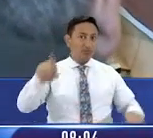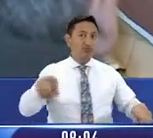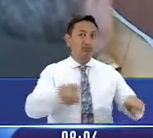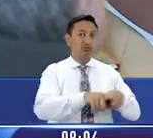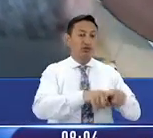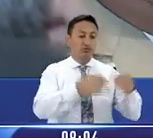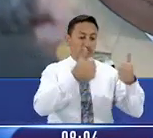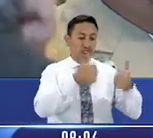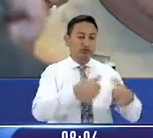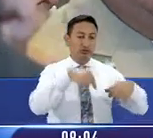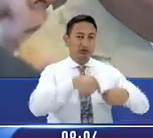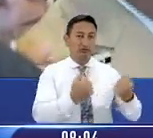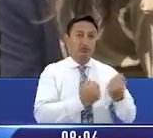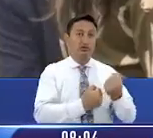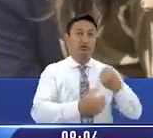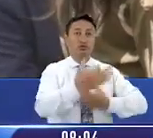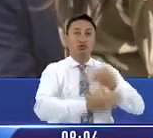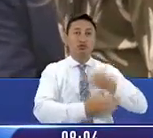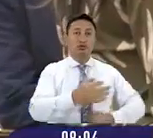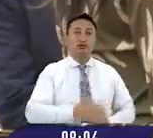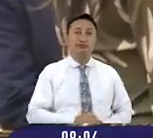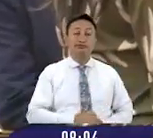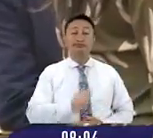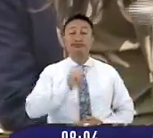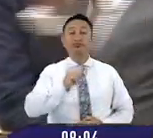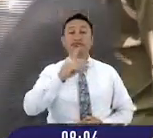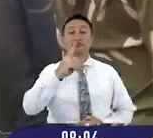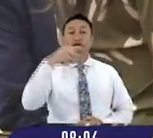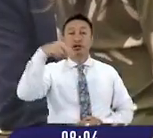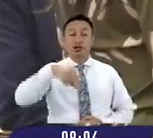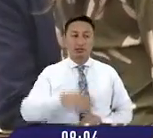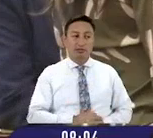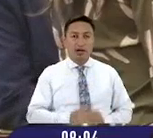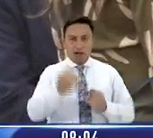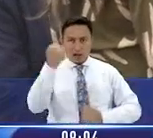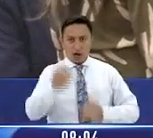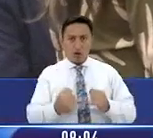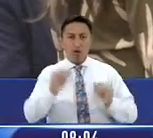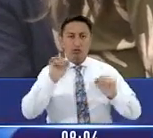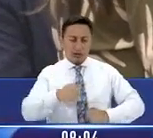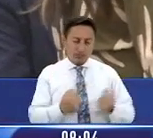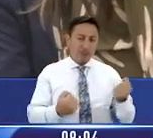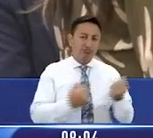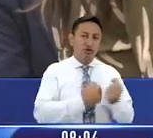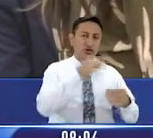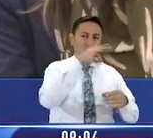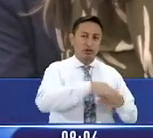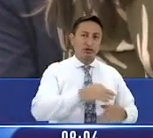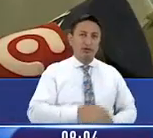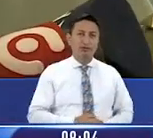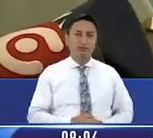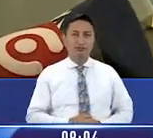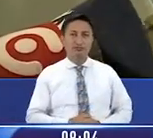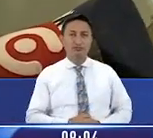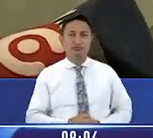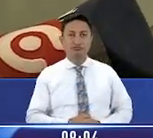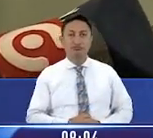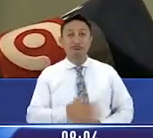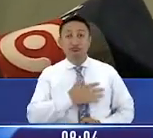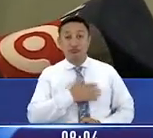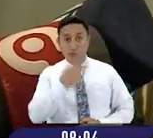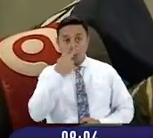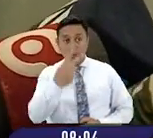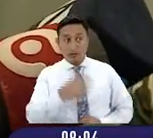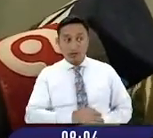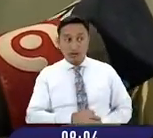de la justicia. ADN justificando por qué a última hora se inclinó por apoyar el juicio político. Más bien lo que nosotros hemos visto